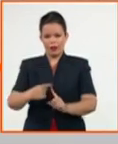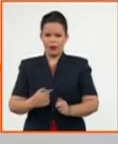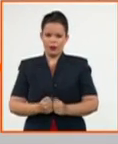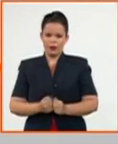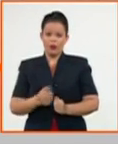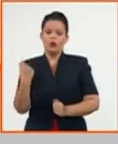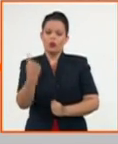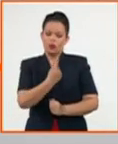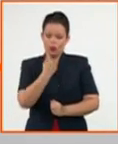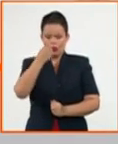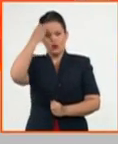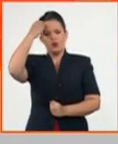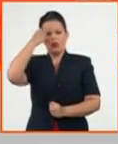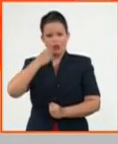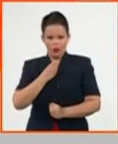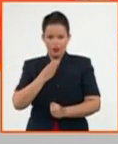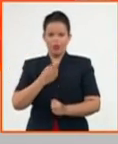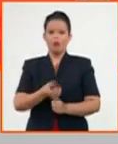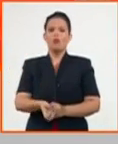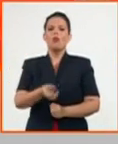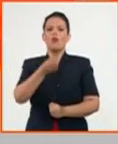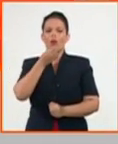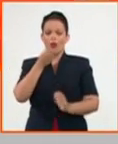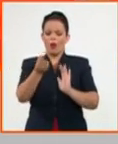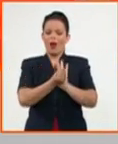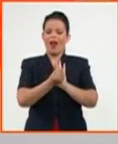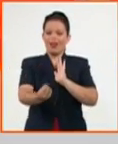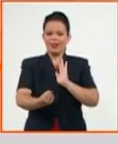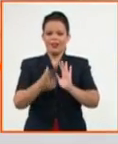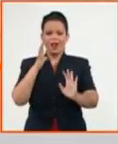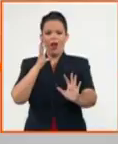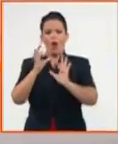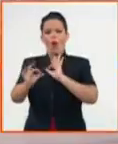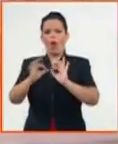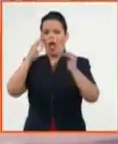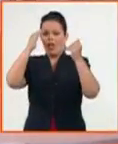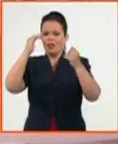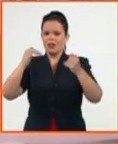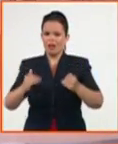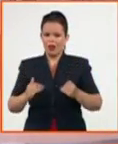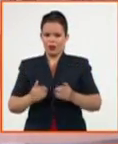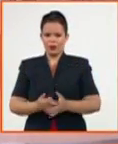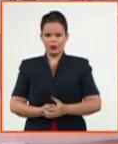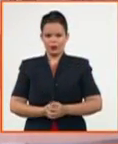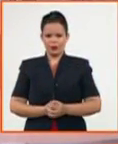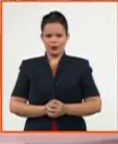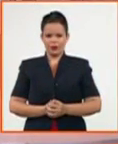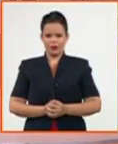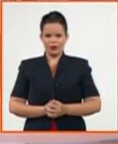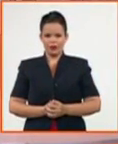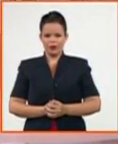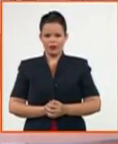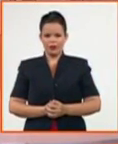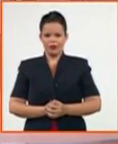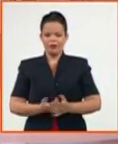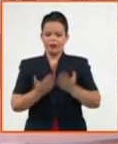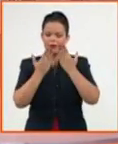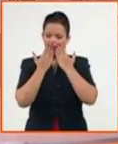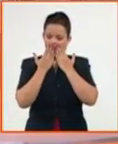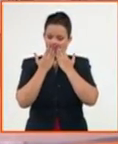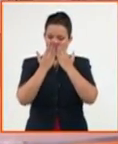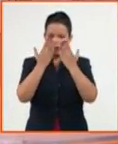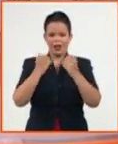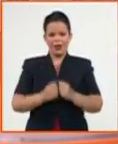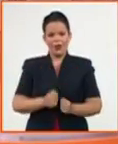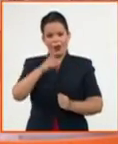garantizar pues una vez más proteger su salud es ahora privilegio que tenemos que nuestros niños puedan ser los primeros en el mundo que